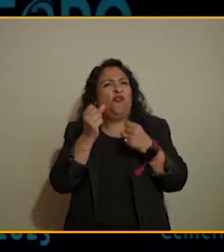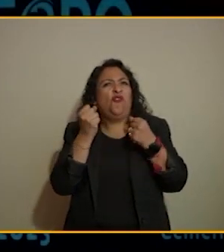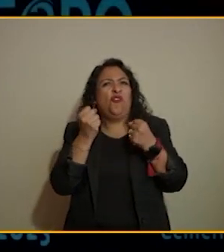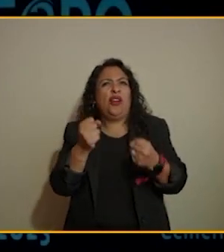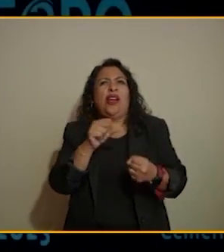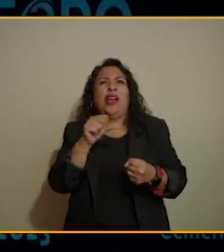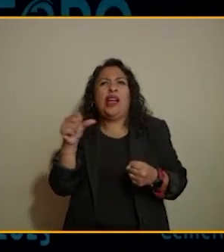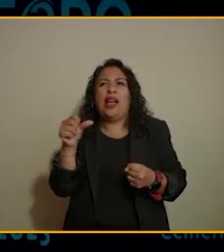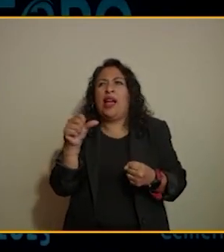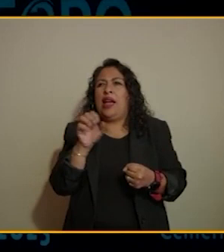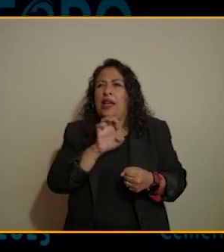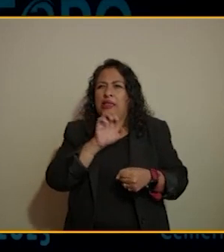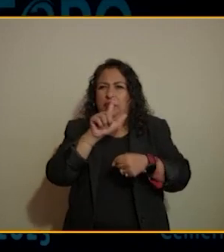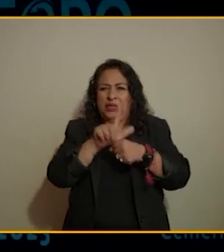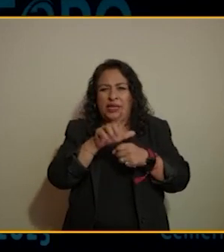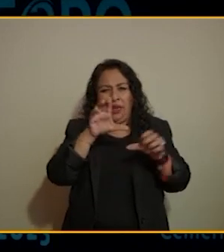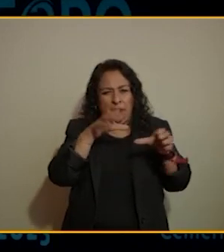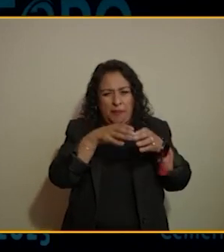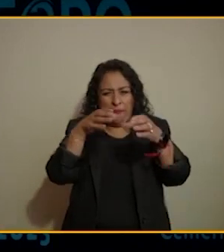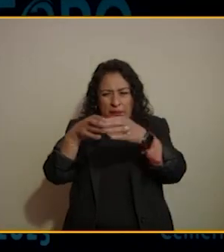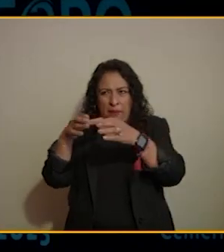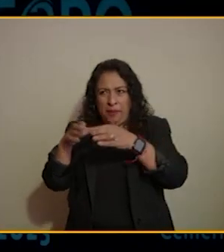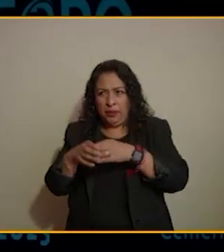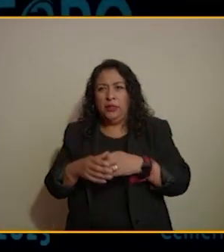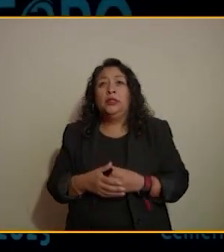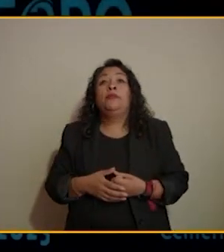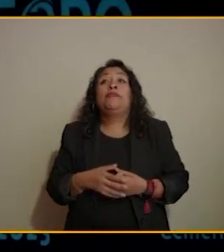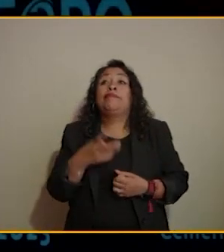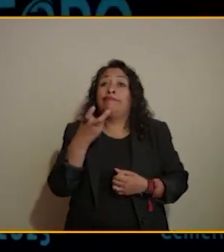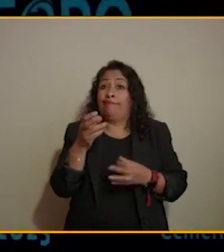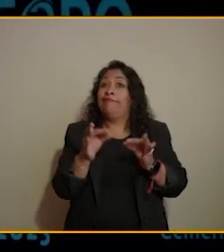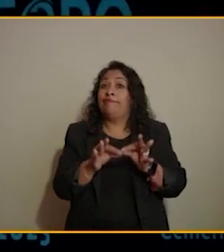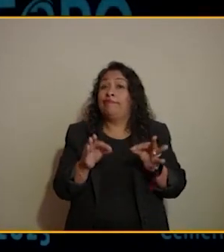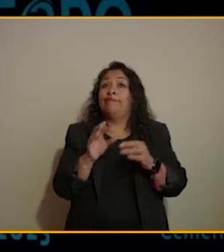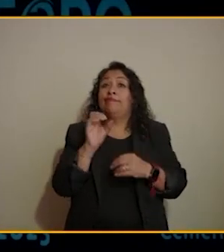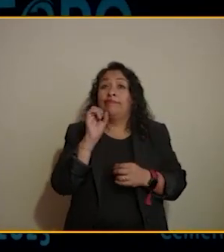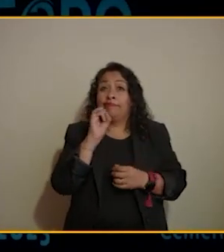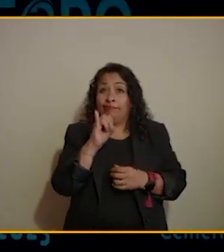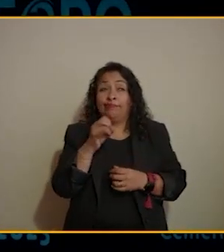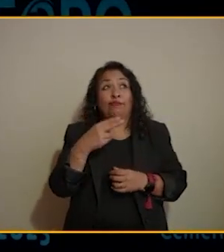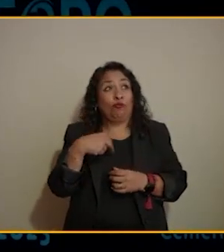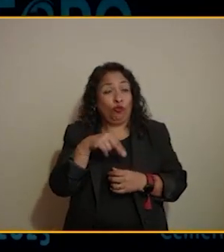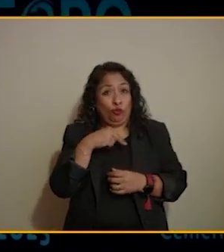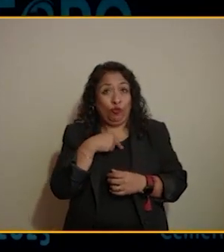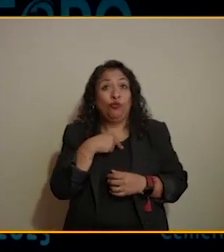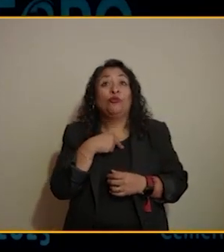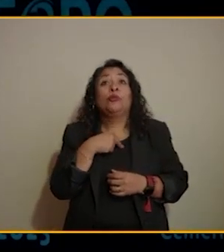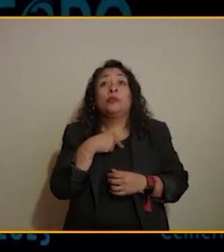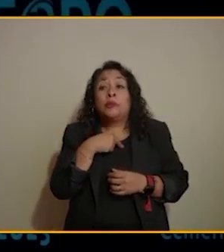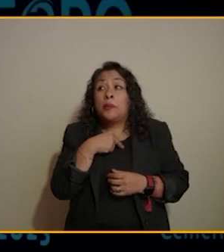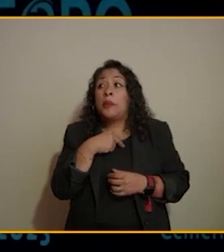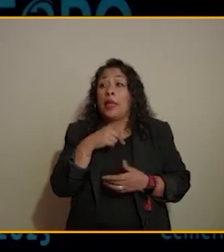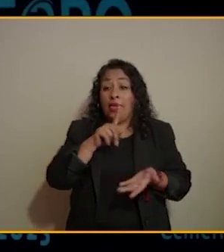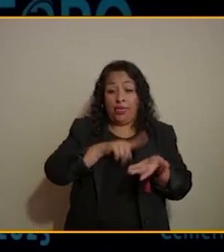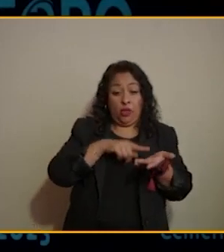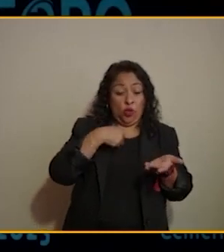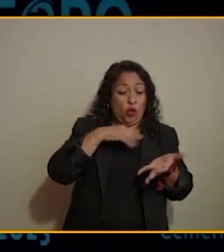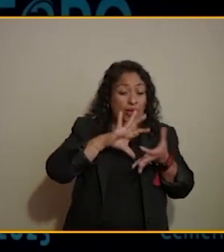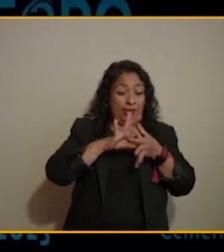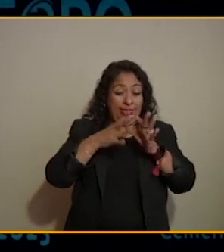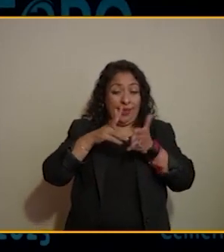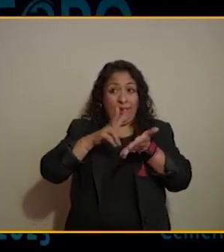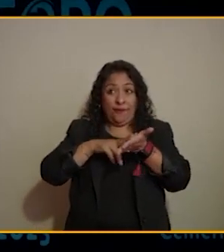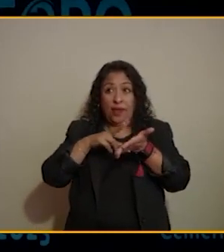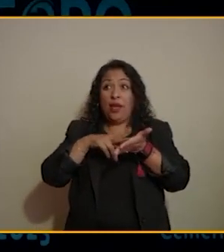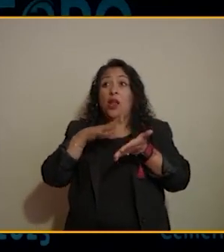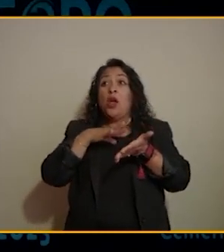en áreas muy específicas. Y esto es muy importante porque si bien nosotros en nuestra cadena de valor vamos a tener